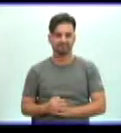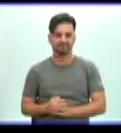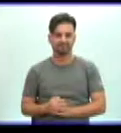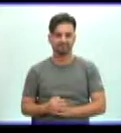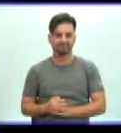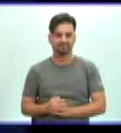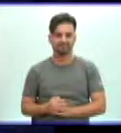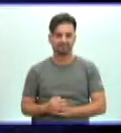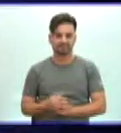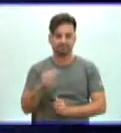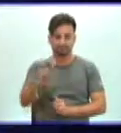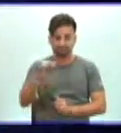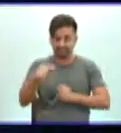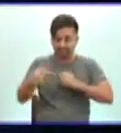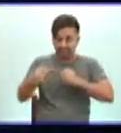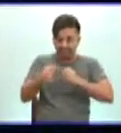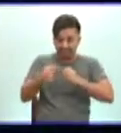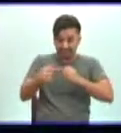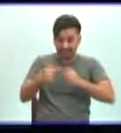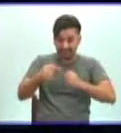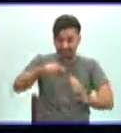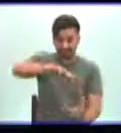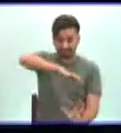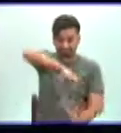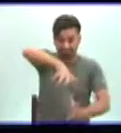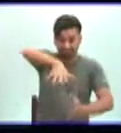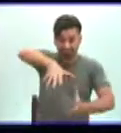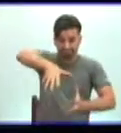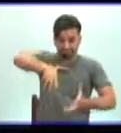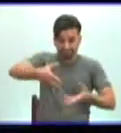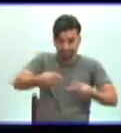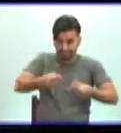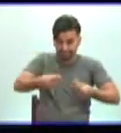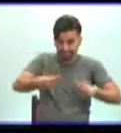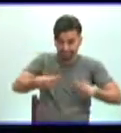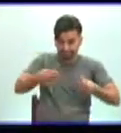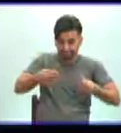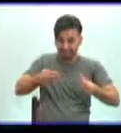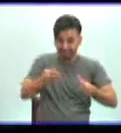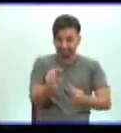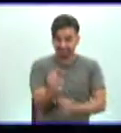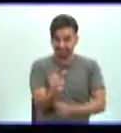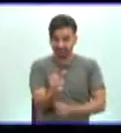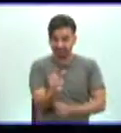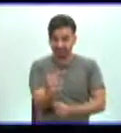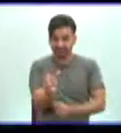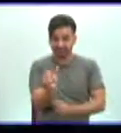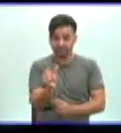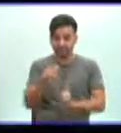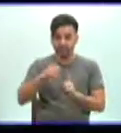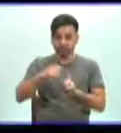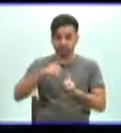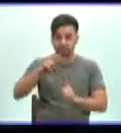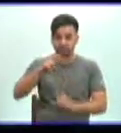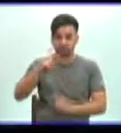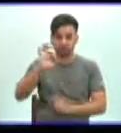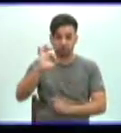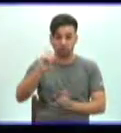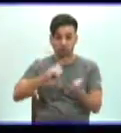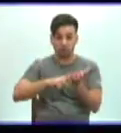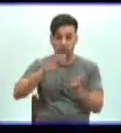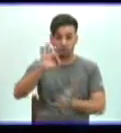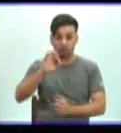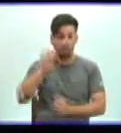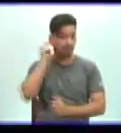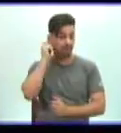La troposfera es la capa que está más cerca de la superficie de la Tierra y mide aproximadamente 10 kilómetros de altura. En